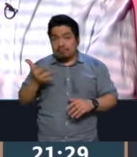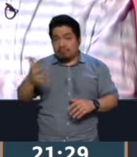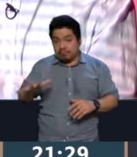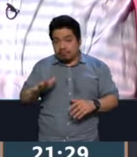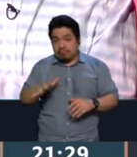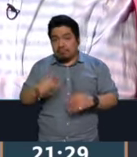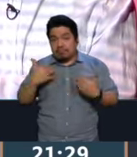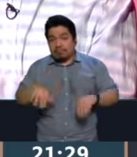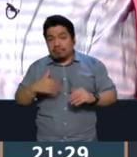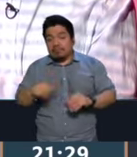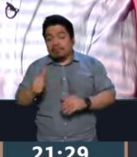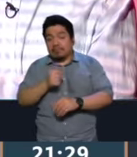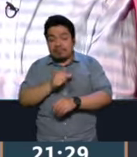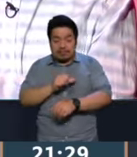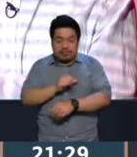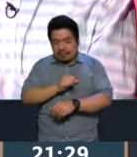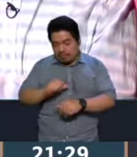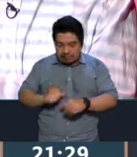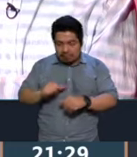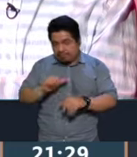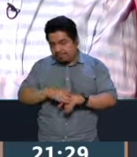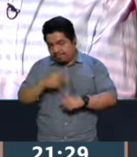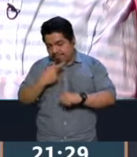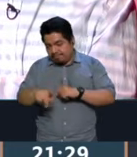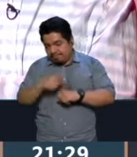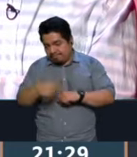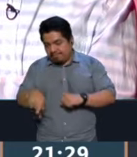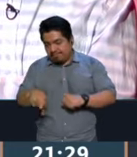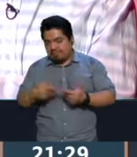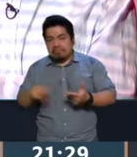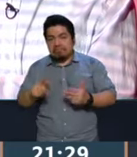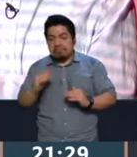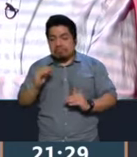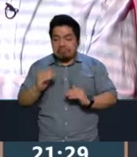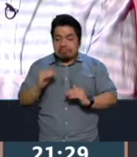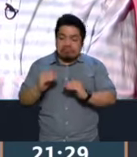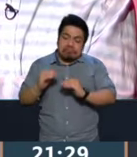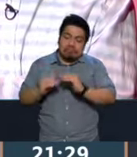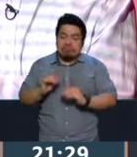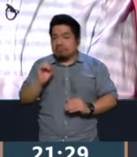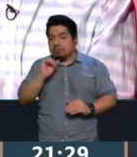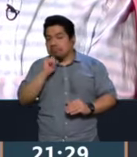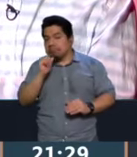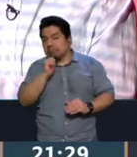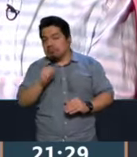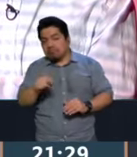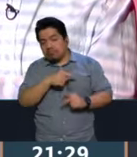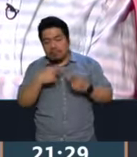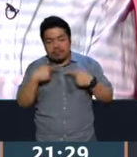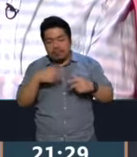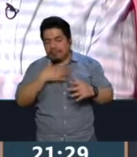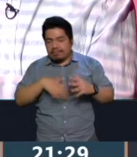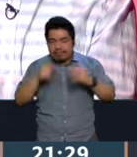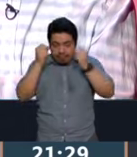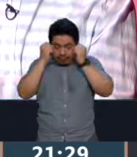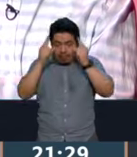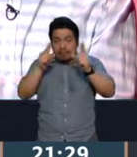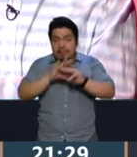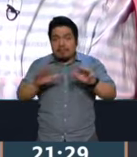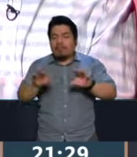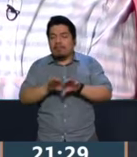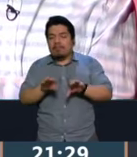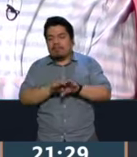6 de las 10 alcaldías más peligrosas de la ciudad, y que tampoco ha emparejado la cancha. Entonces, la gente lo dice, está cansada, y ni siquiera es por un tema ideológico,